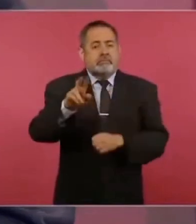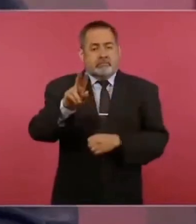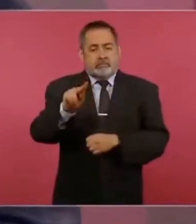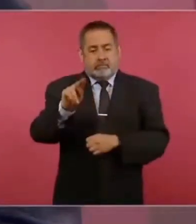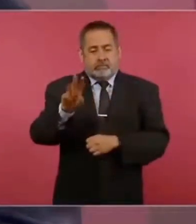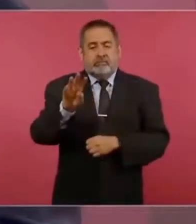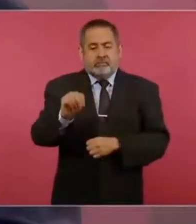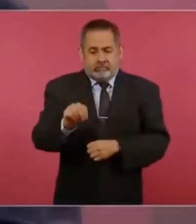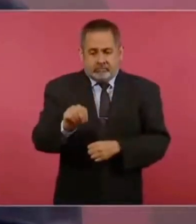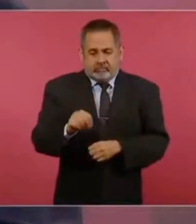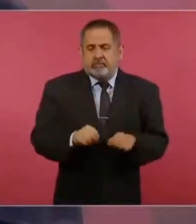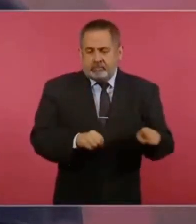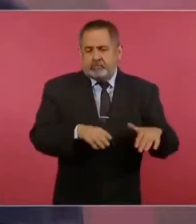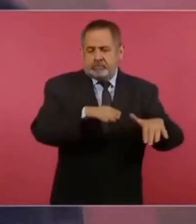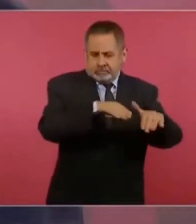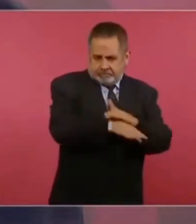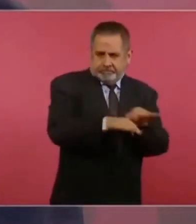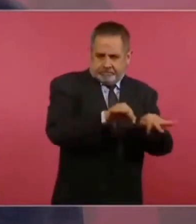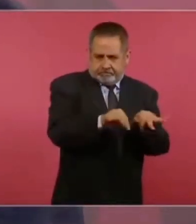1989.